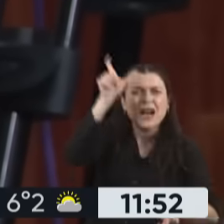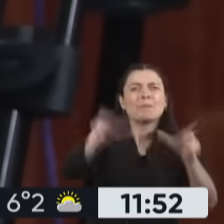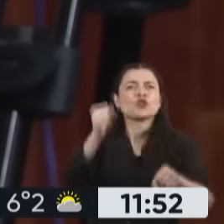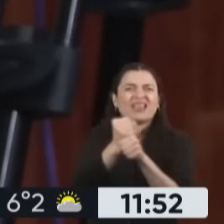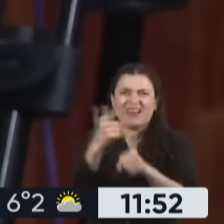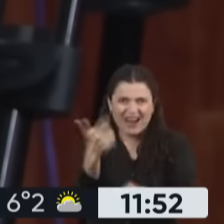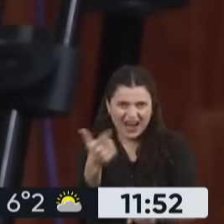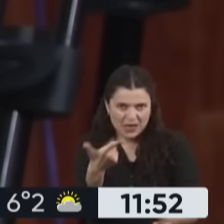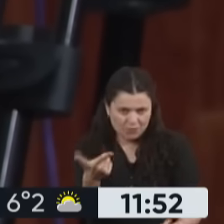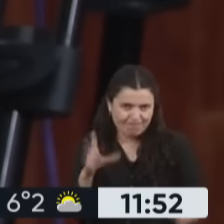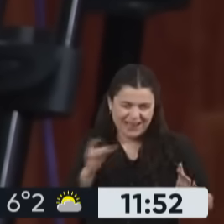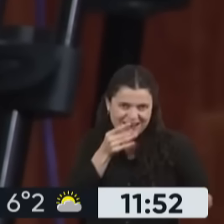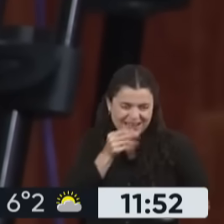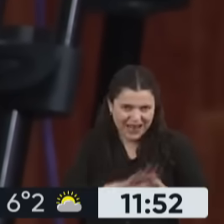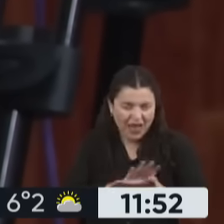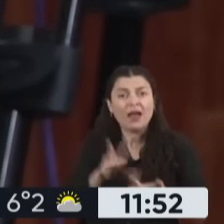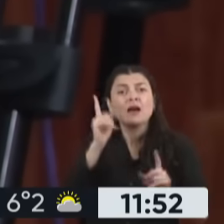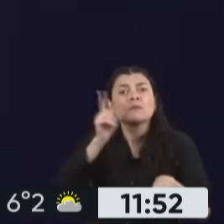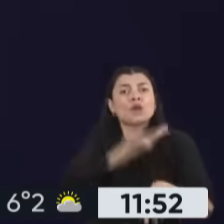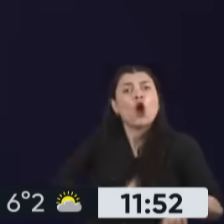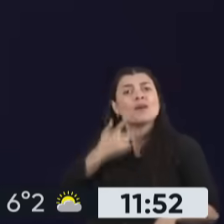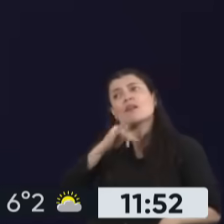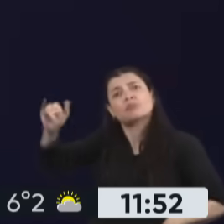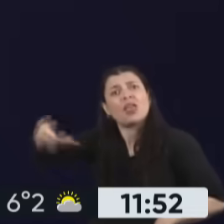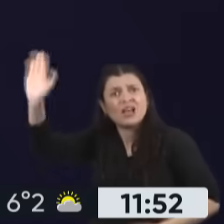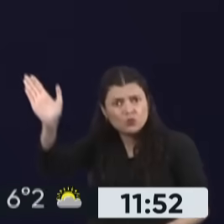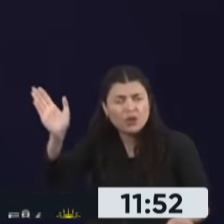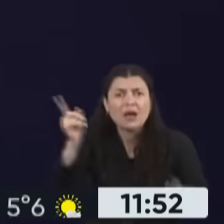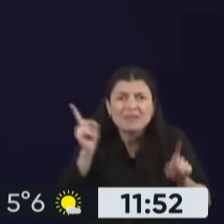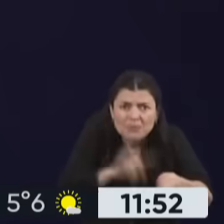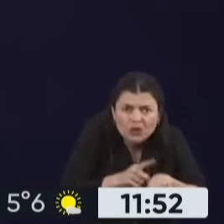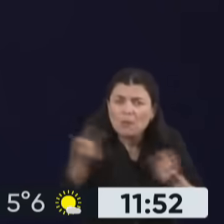Garrahan es que no hay diálogo directamente, está cerrado el diálogo del gobierno. Bueno, de